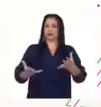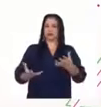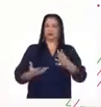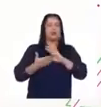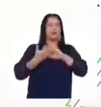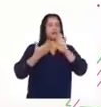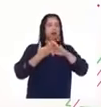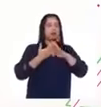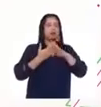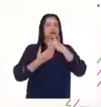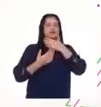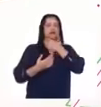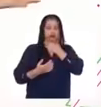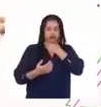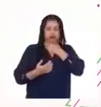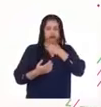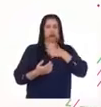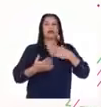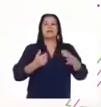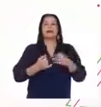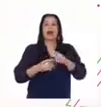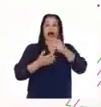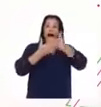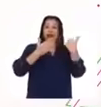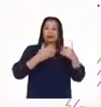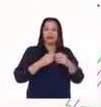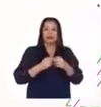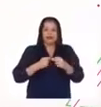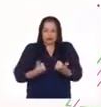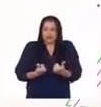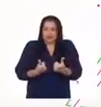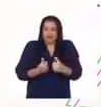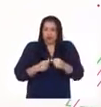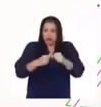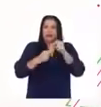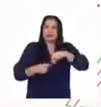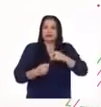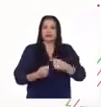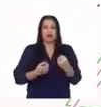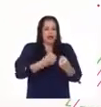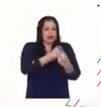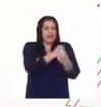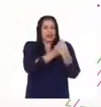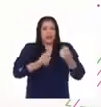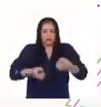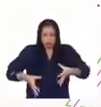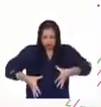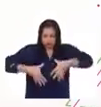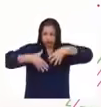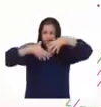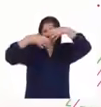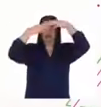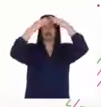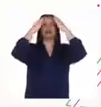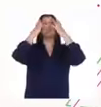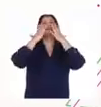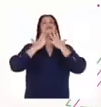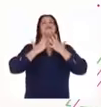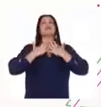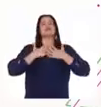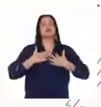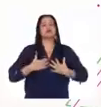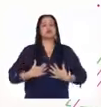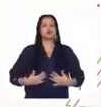Perdón. Lo que sucede es que antes de continuar tenemos que cargarnos de toda la energía necesaria para estar muy atentos y